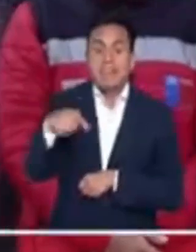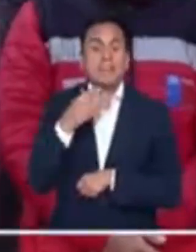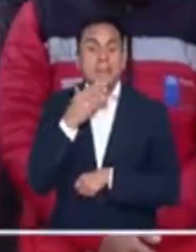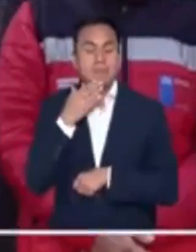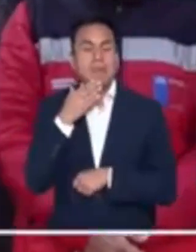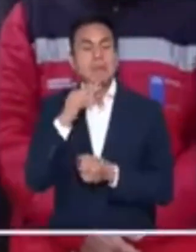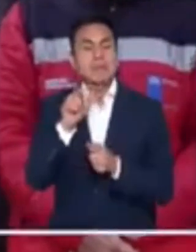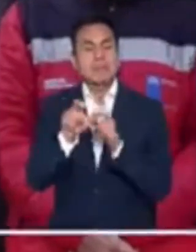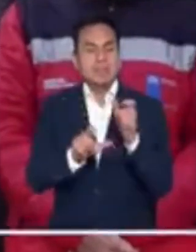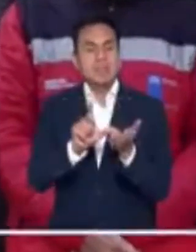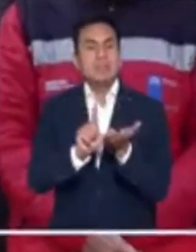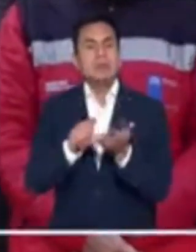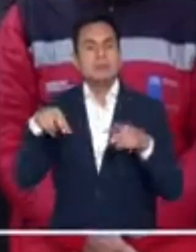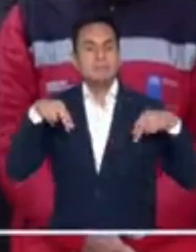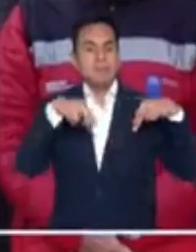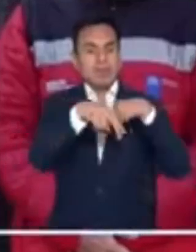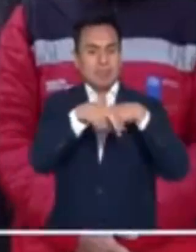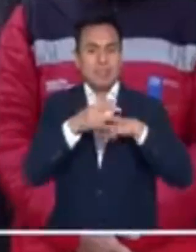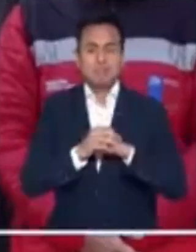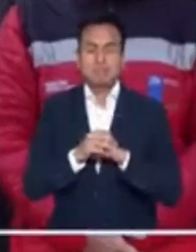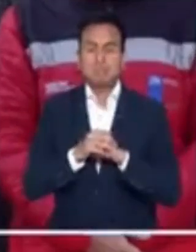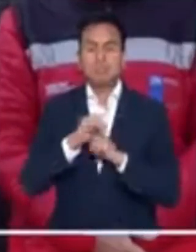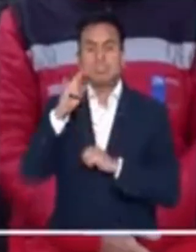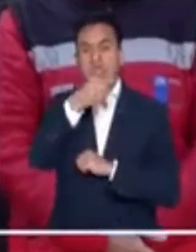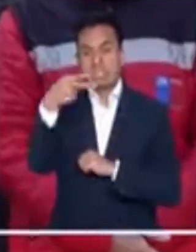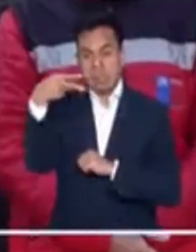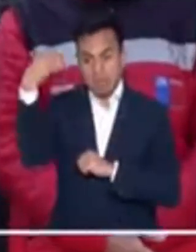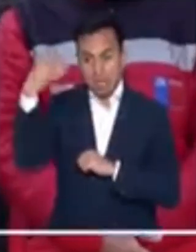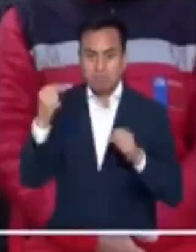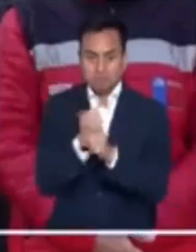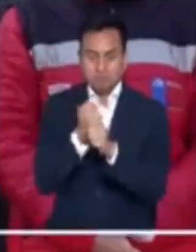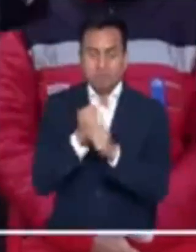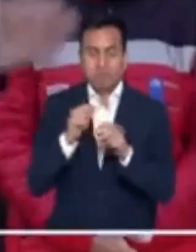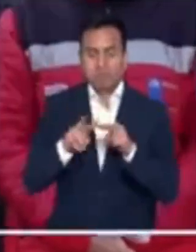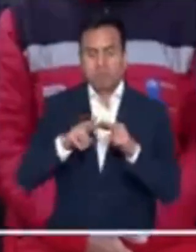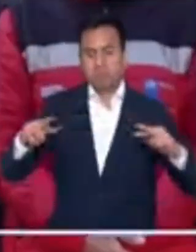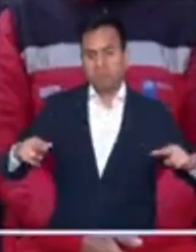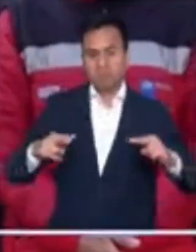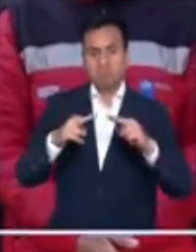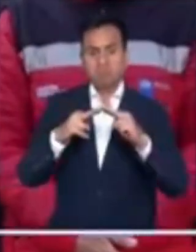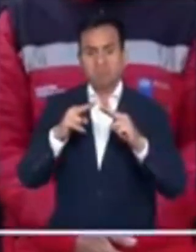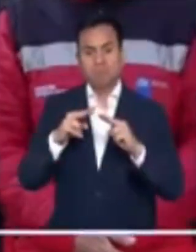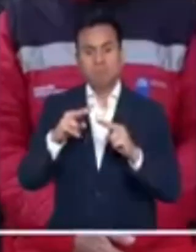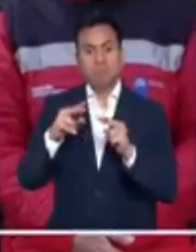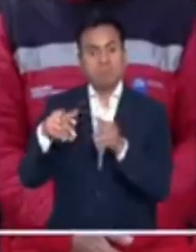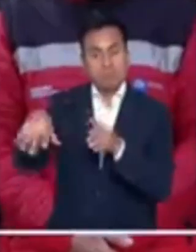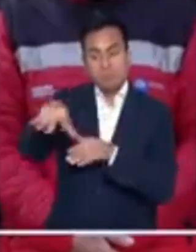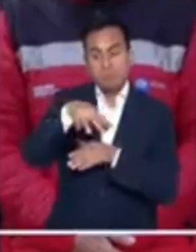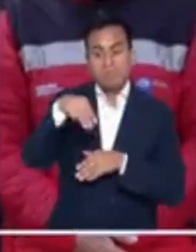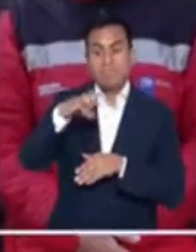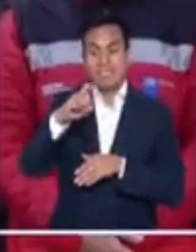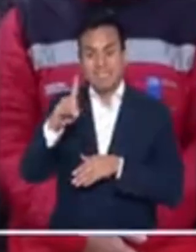espacios peatonales. Dentro de las próximas semanas vamos a iniciar obras, en particular acá en el sector de